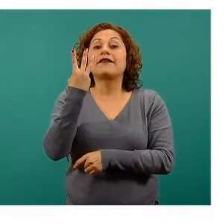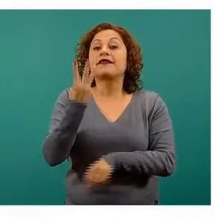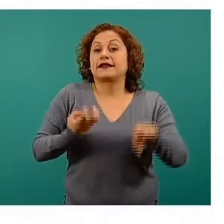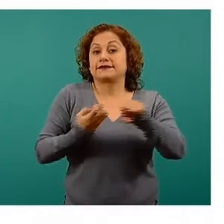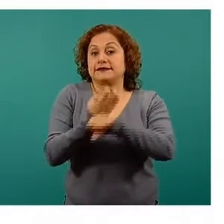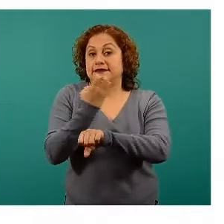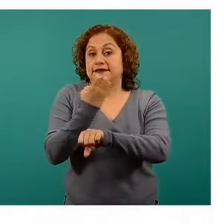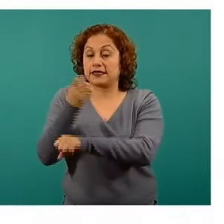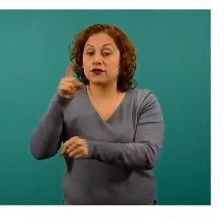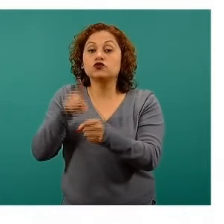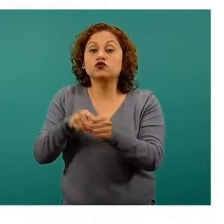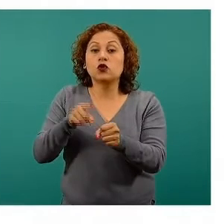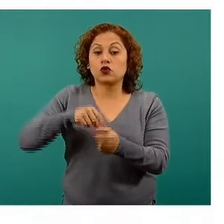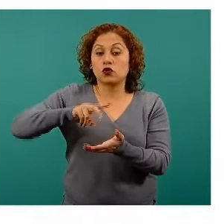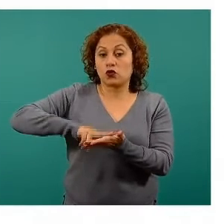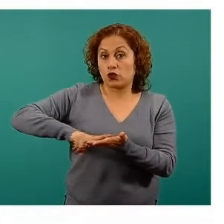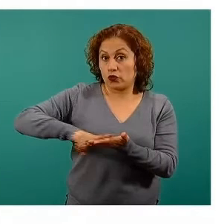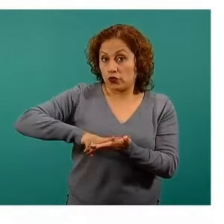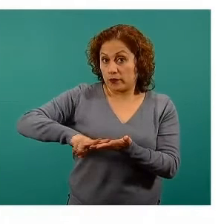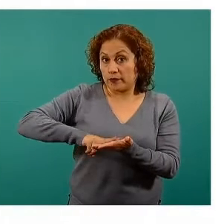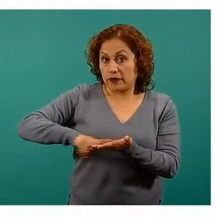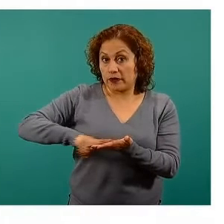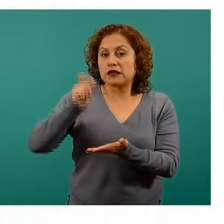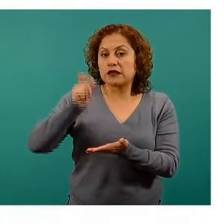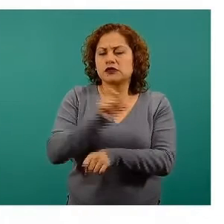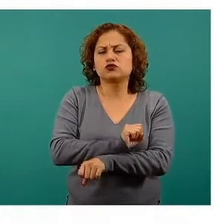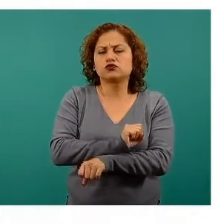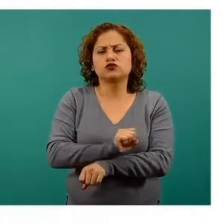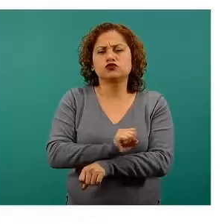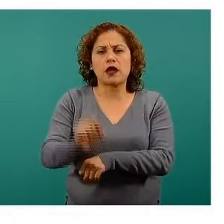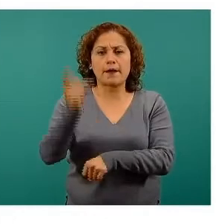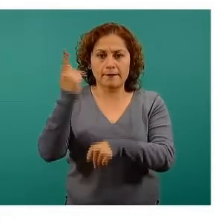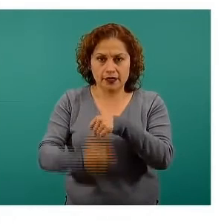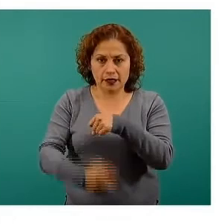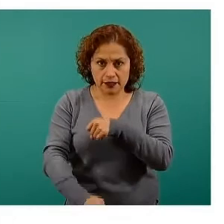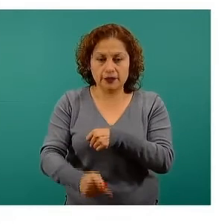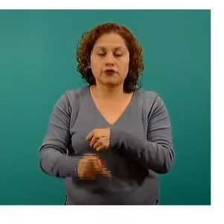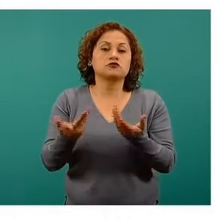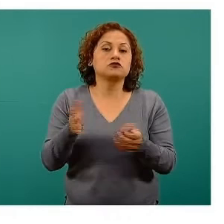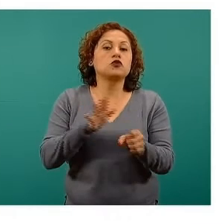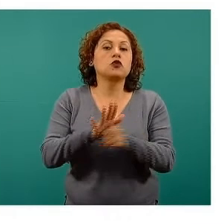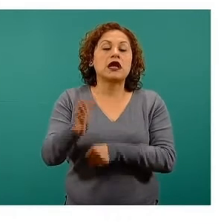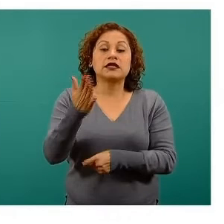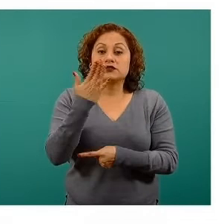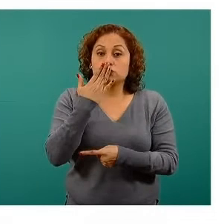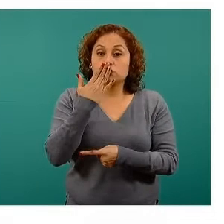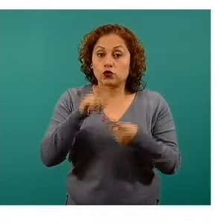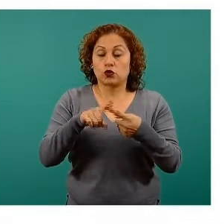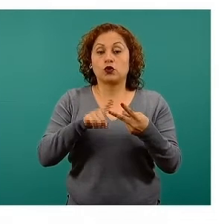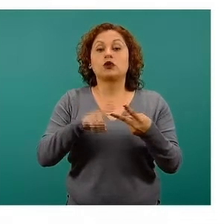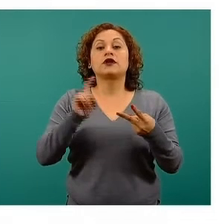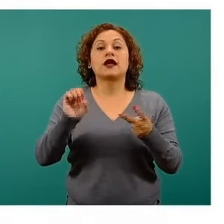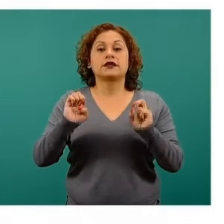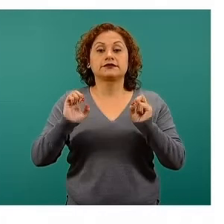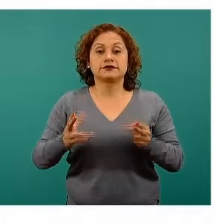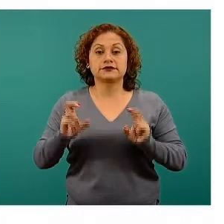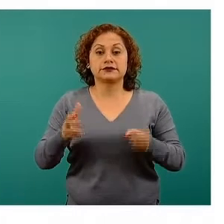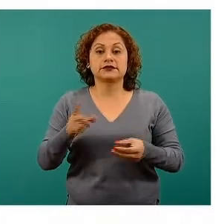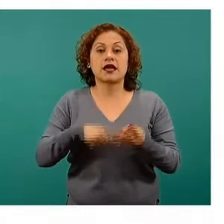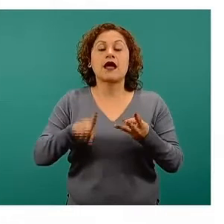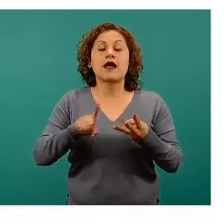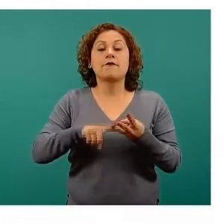en color verde. El nivel menor del riesgo epidémico es el estado de Sonora, el estado de Chiapas y el estado